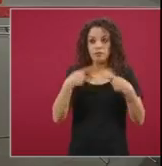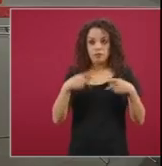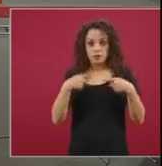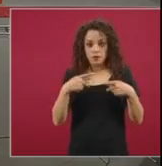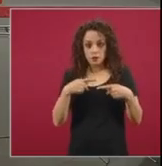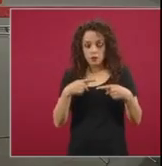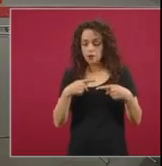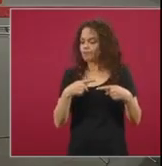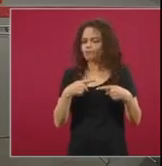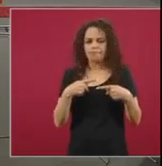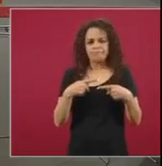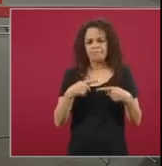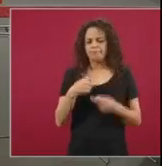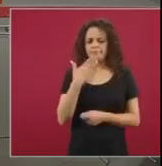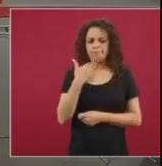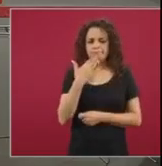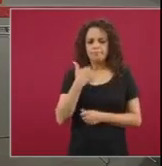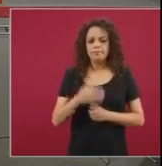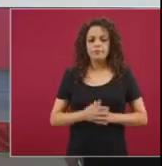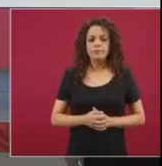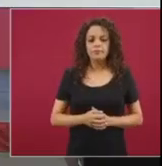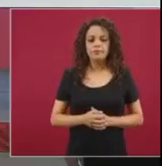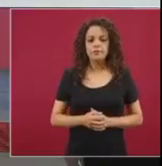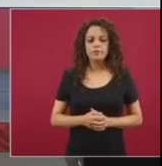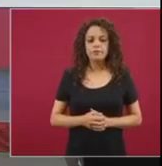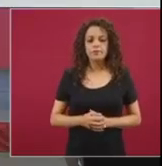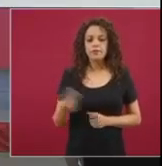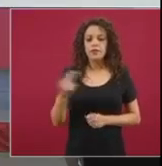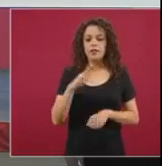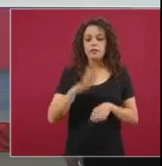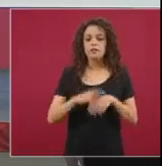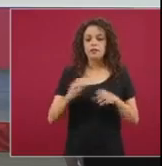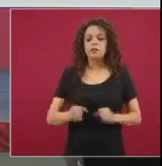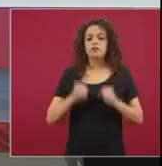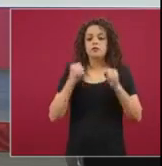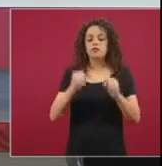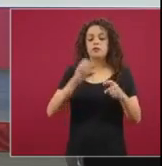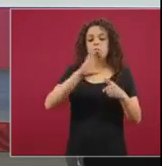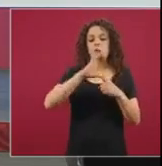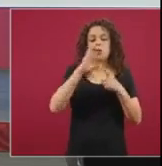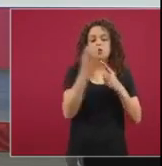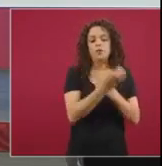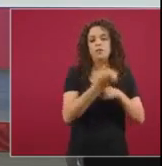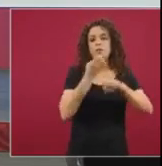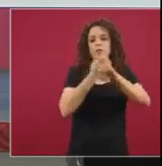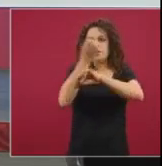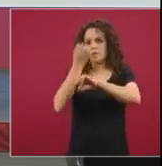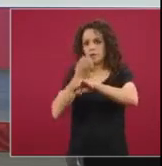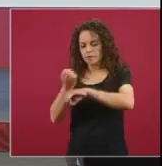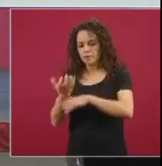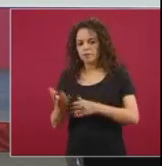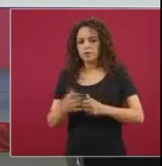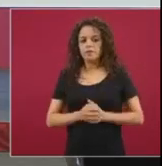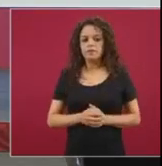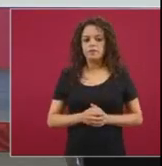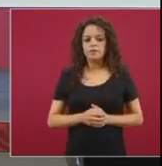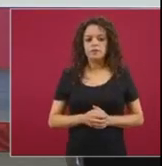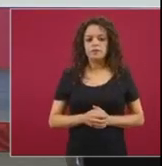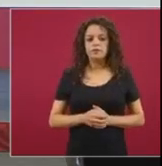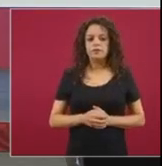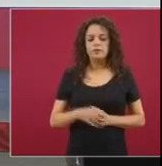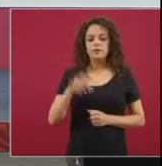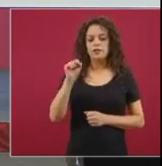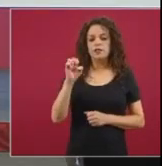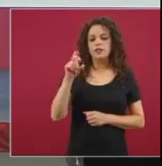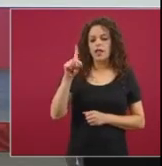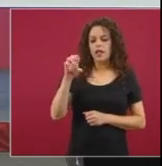vigilancia epidemiológica, ¿qué es lo que requerimos? Fortalecer los comités estatales, los jurisdiccionales, el mismo nacional, CEBES, COJUVES,